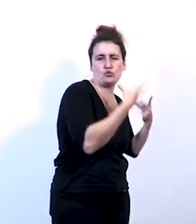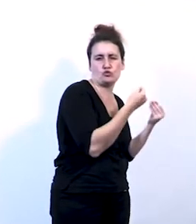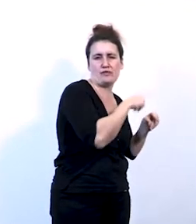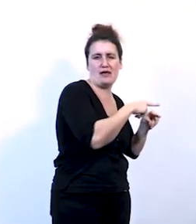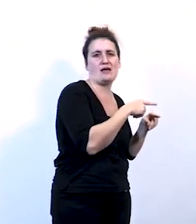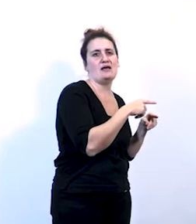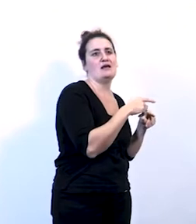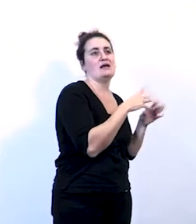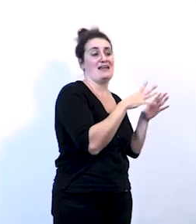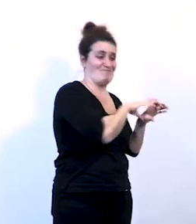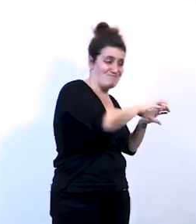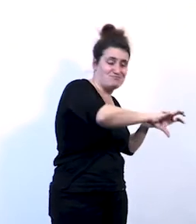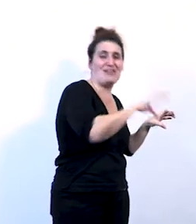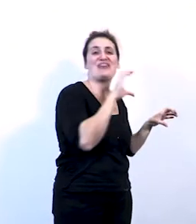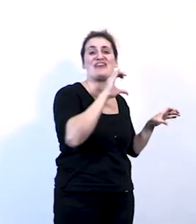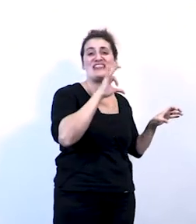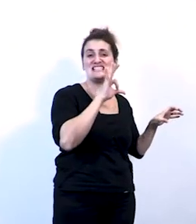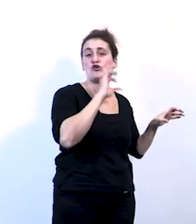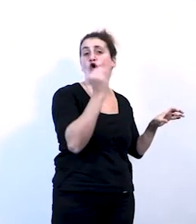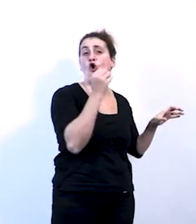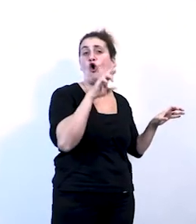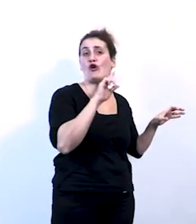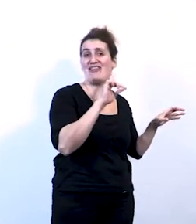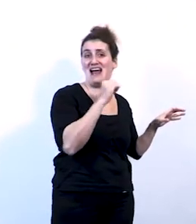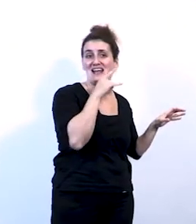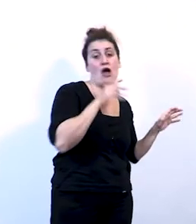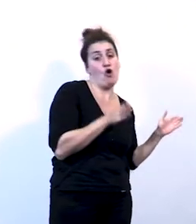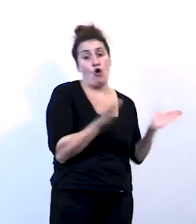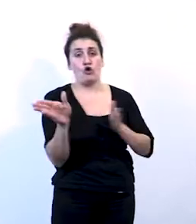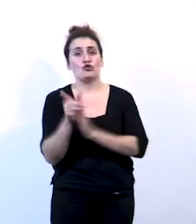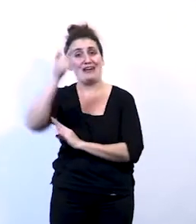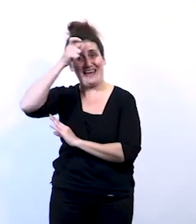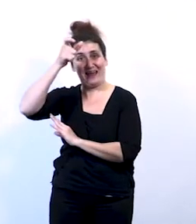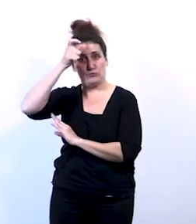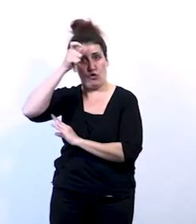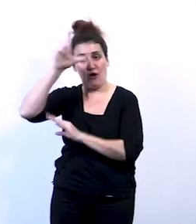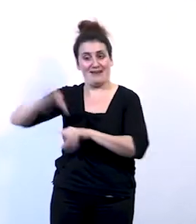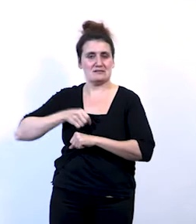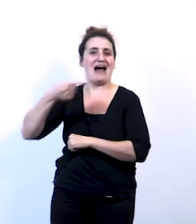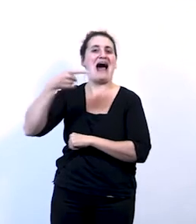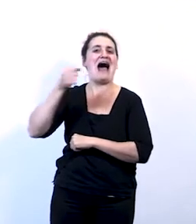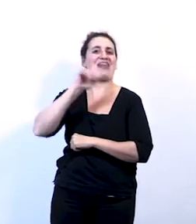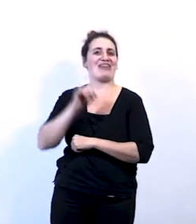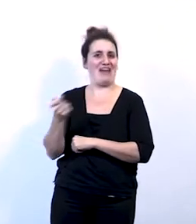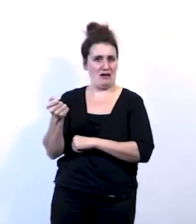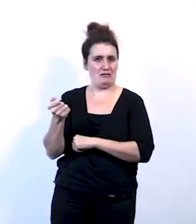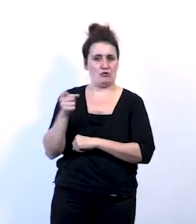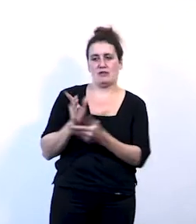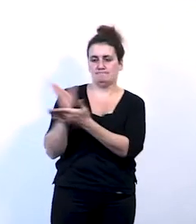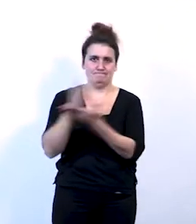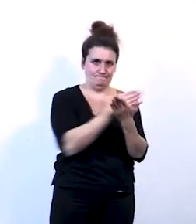hizo en Cisjordania. Y el otro lado lo cogió Egipto, es Gaza. Entonces estamos Gaza y